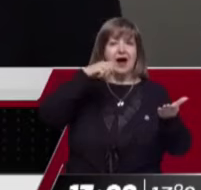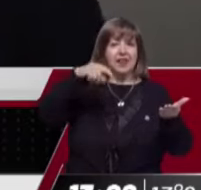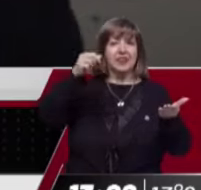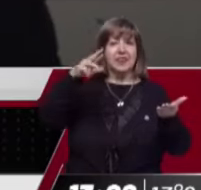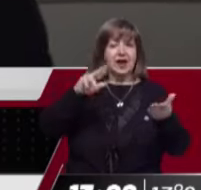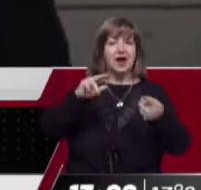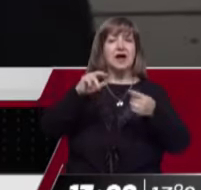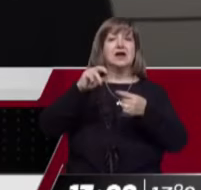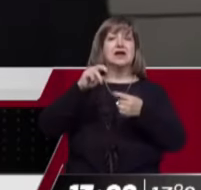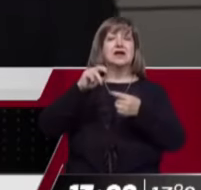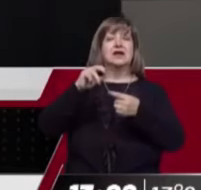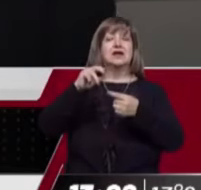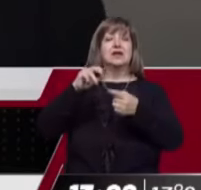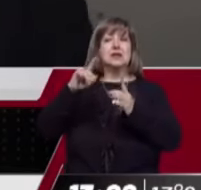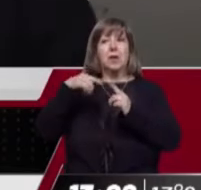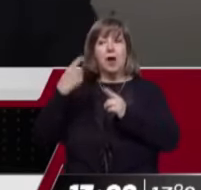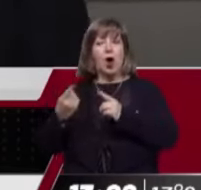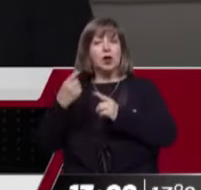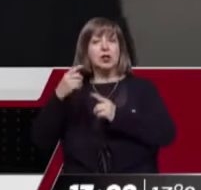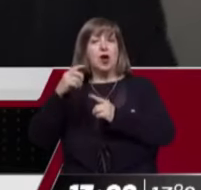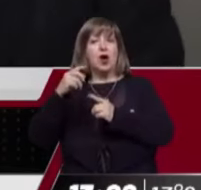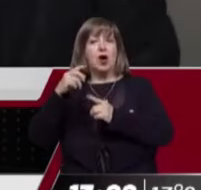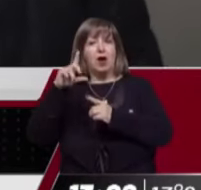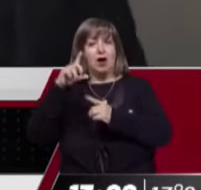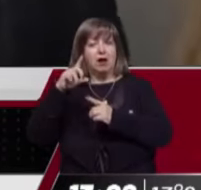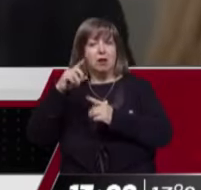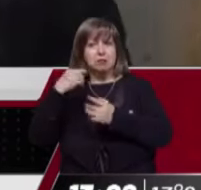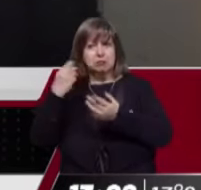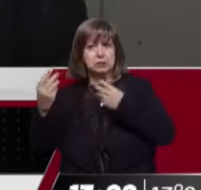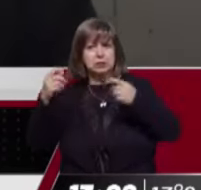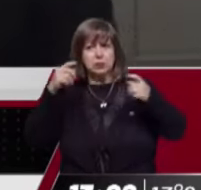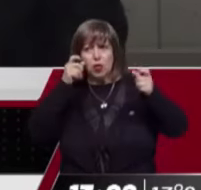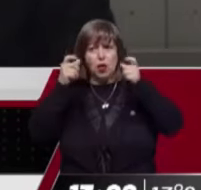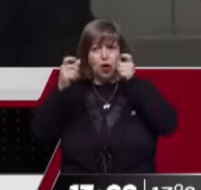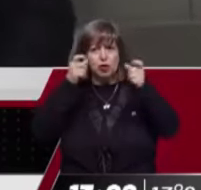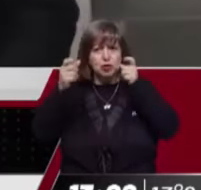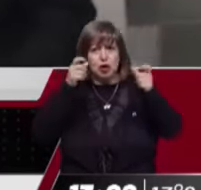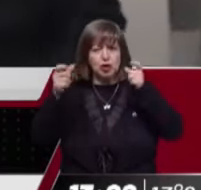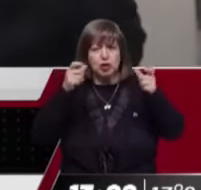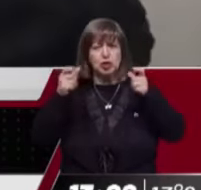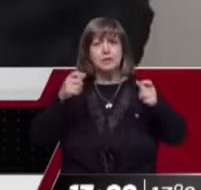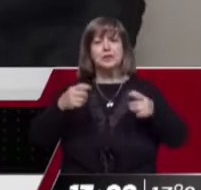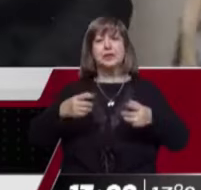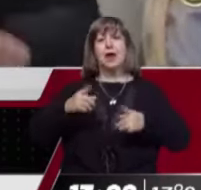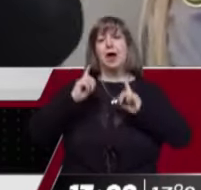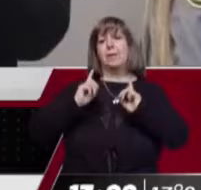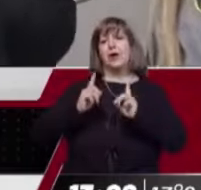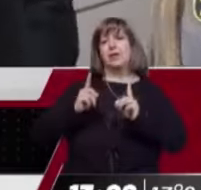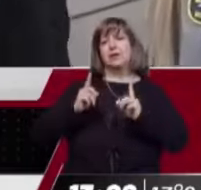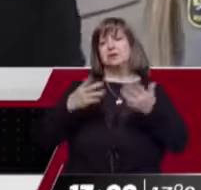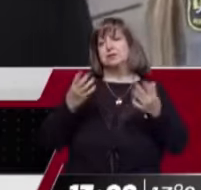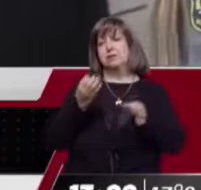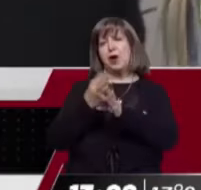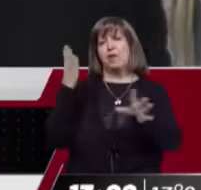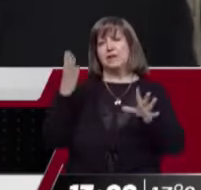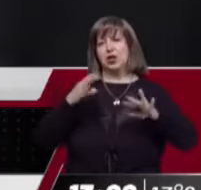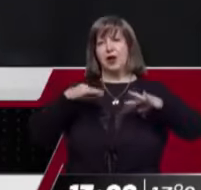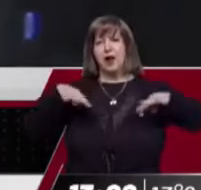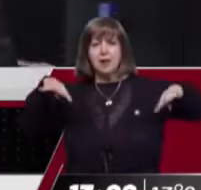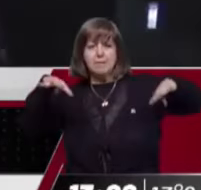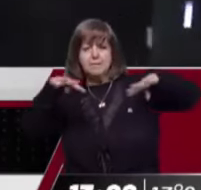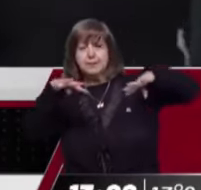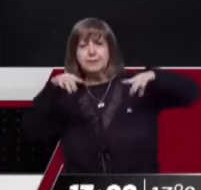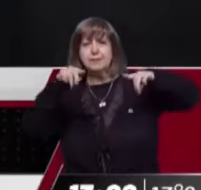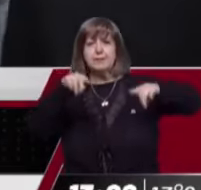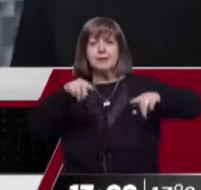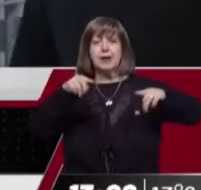La Más Grande, como peritos de parte, en donde se habría arribado a un resultado en forma conjunta entre todos los peritos